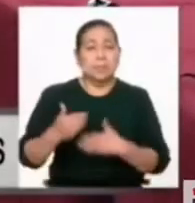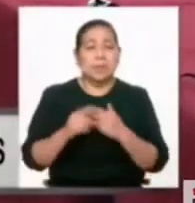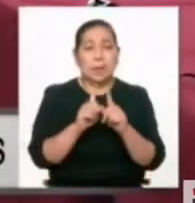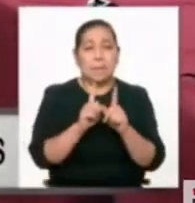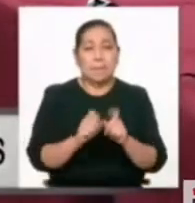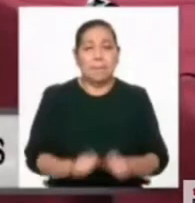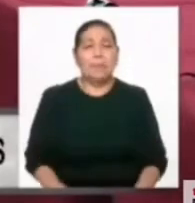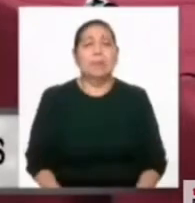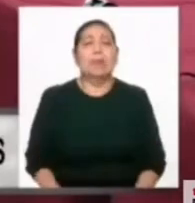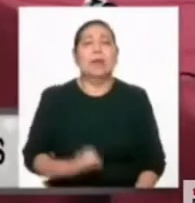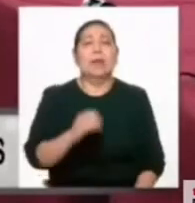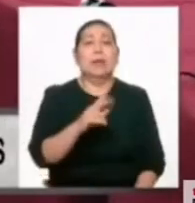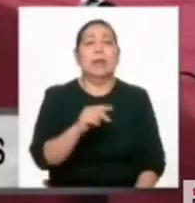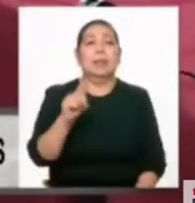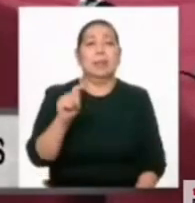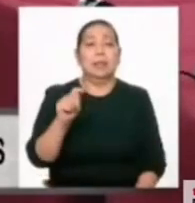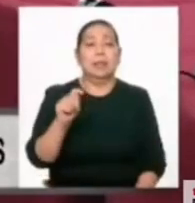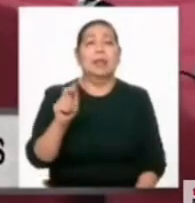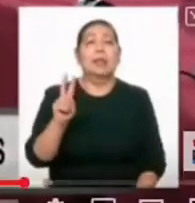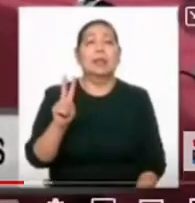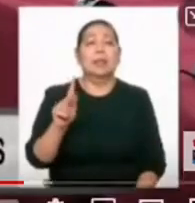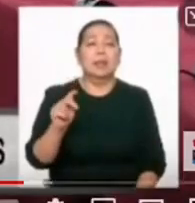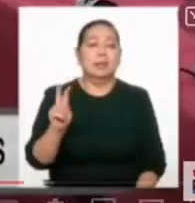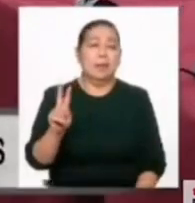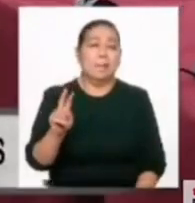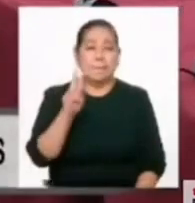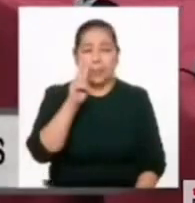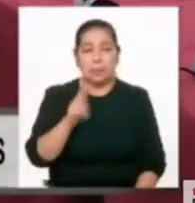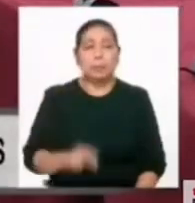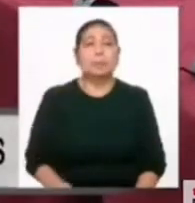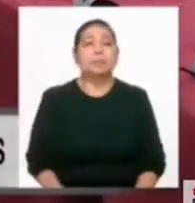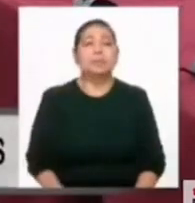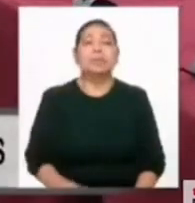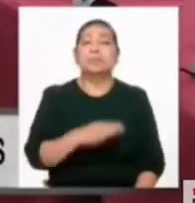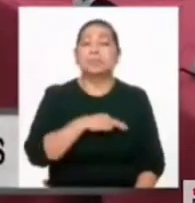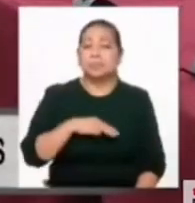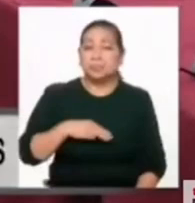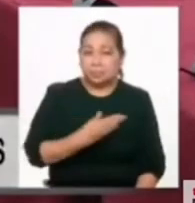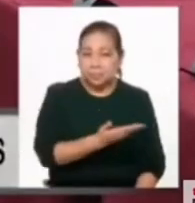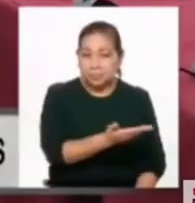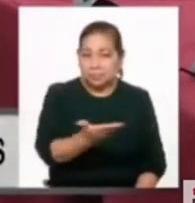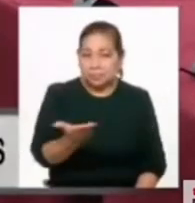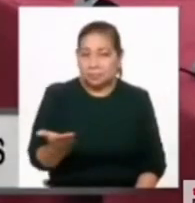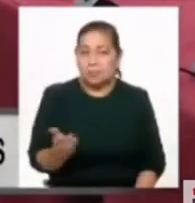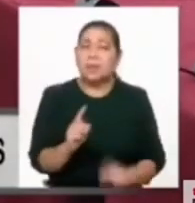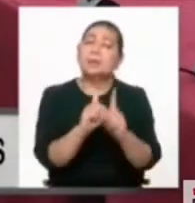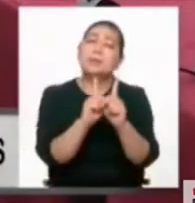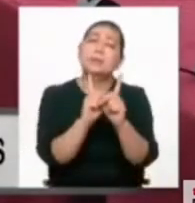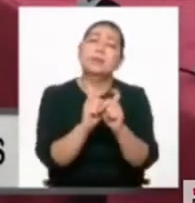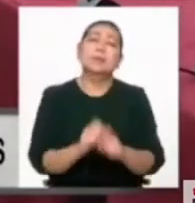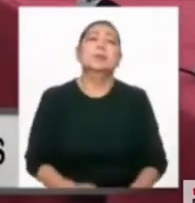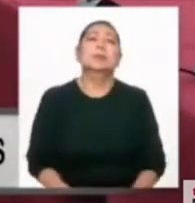Continuamos con la pregunta de Jimena Carrasco, de TV Perú. Sí, ¿qué tal? Buenas tardes, ministros. Hacer la